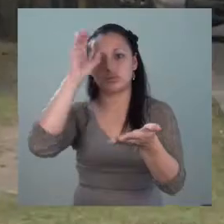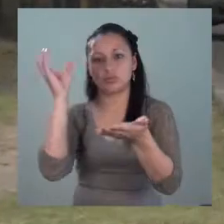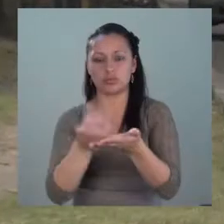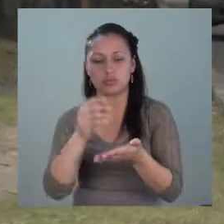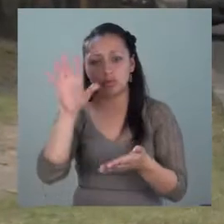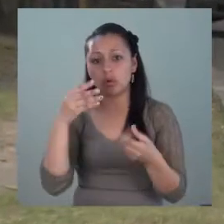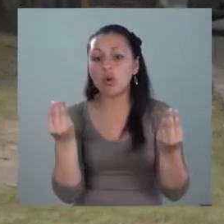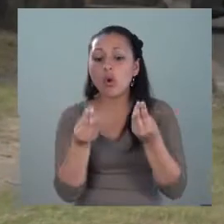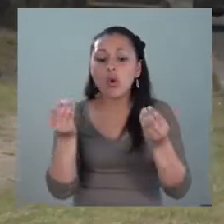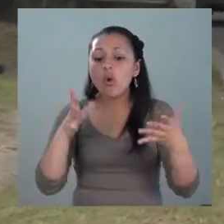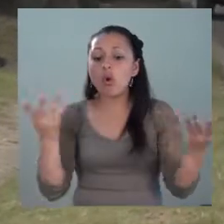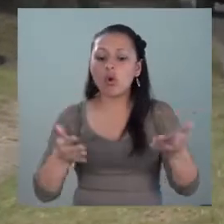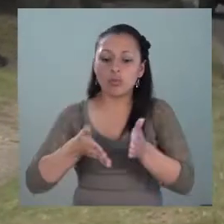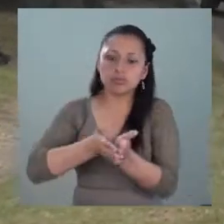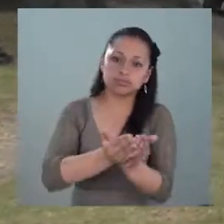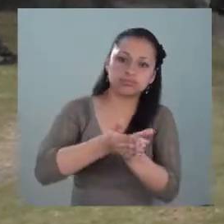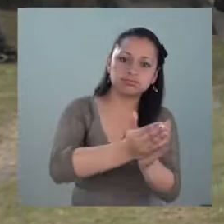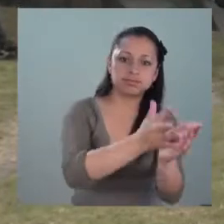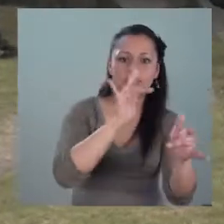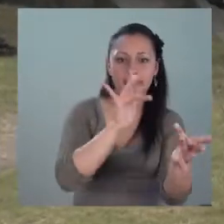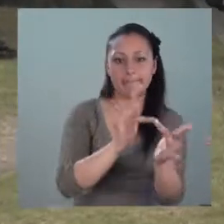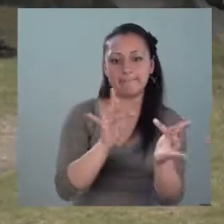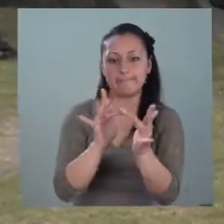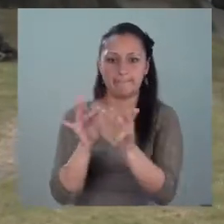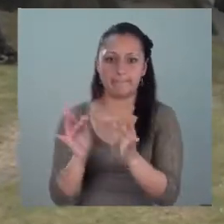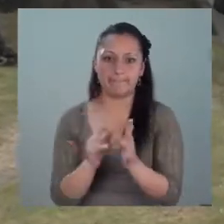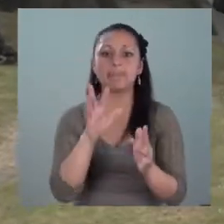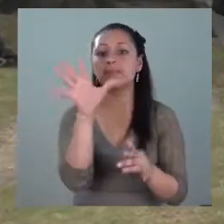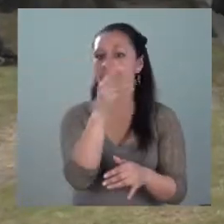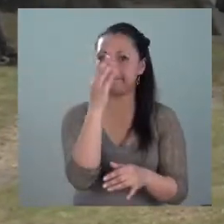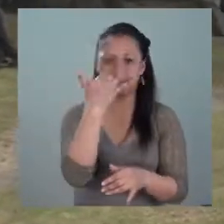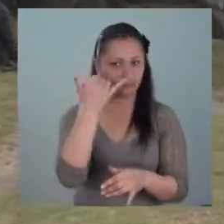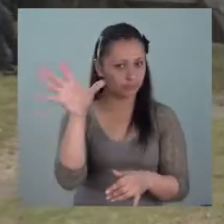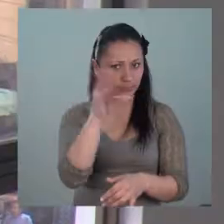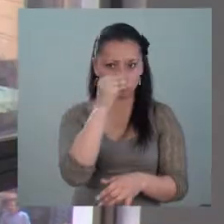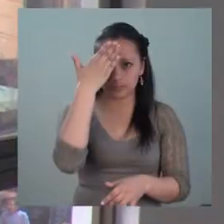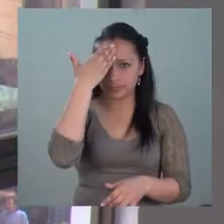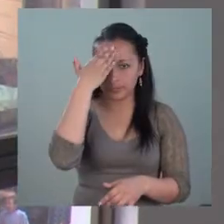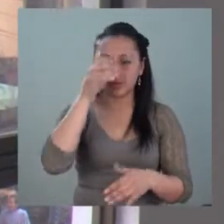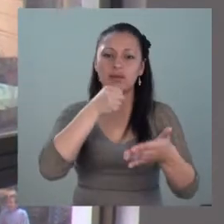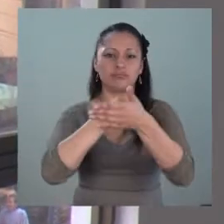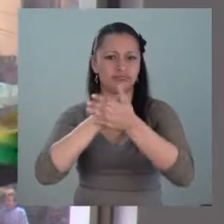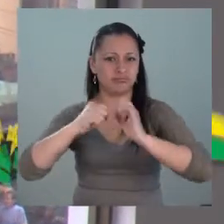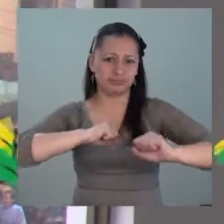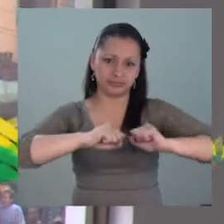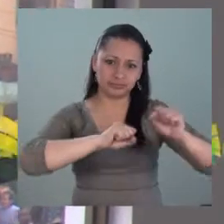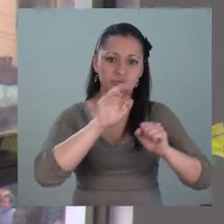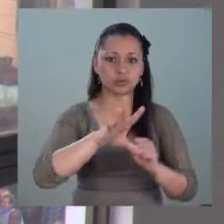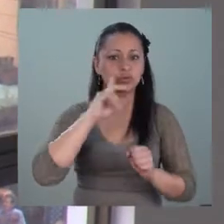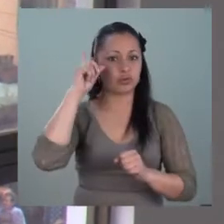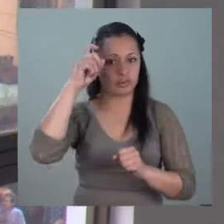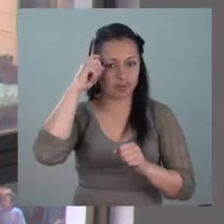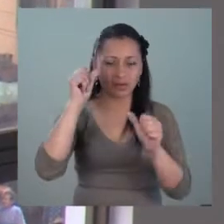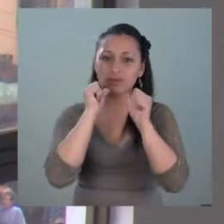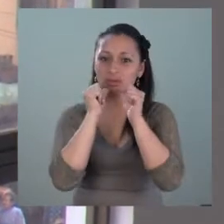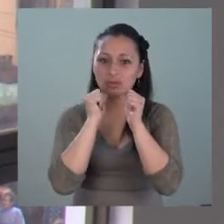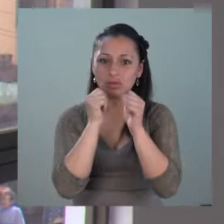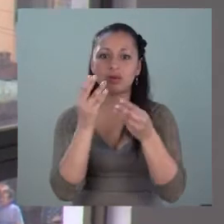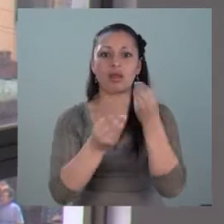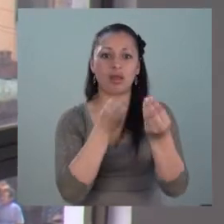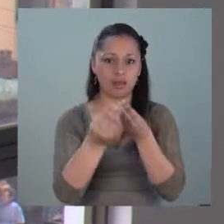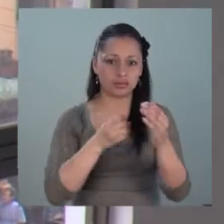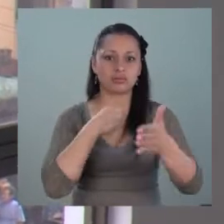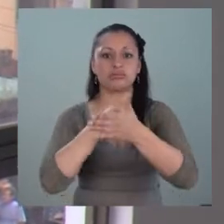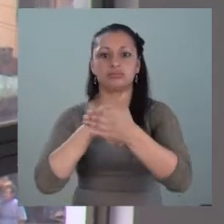Tumaco o el acueducto para la Isla del Morro en esta localidad. Todos sabemos que por gestiones del señor